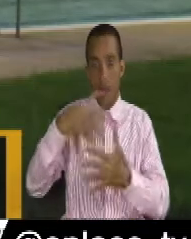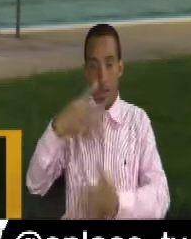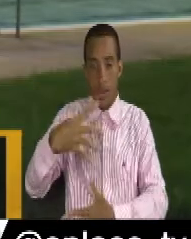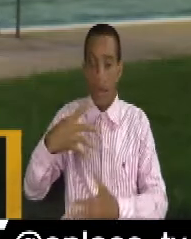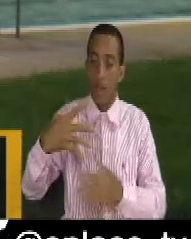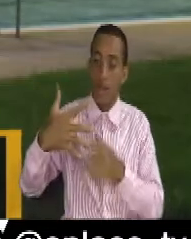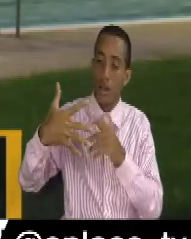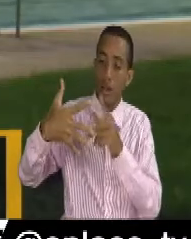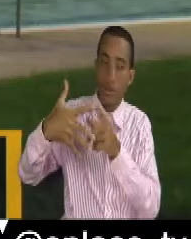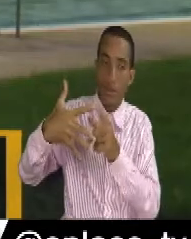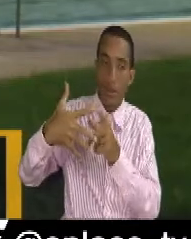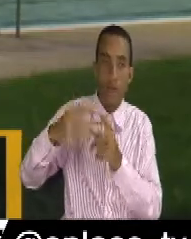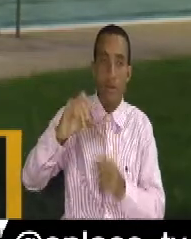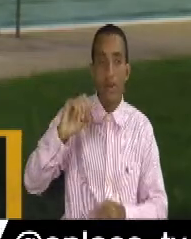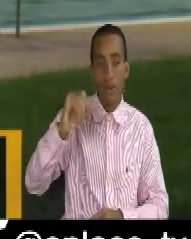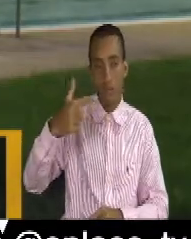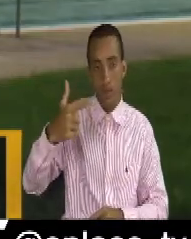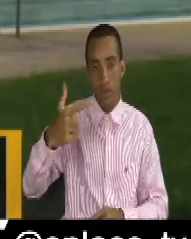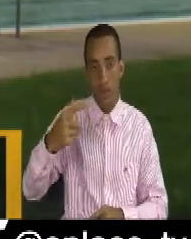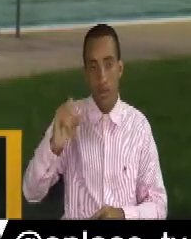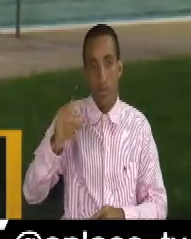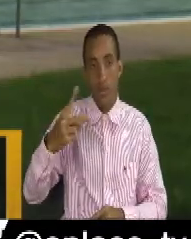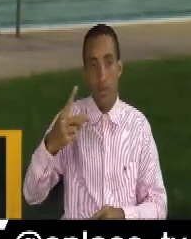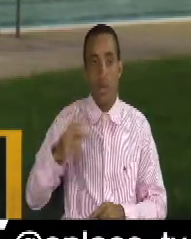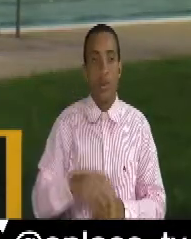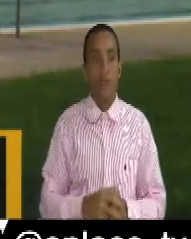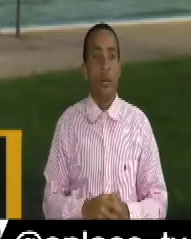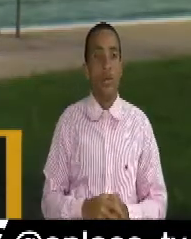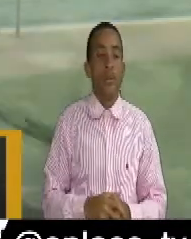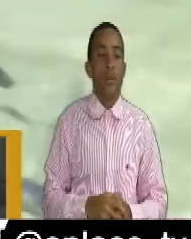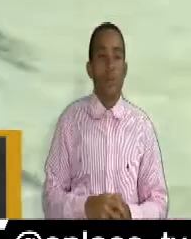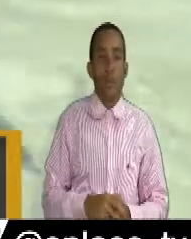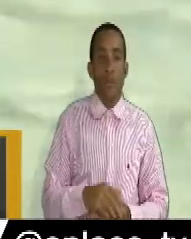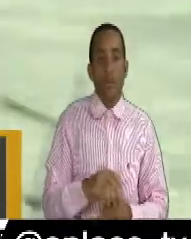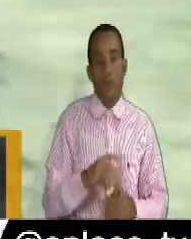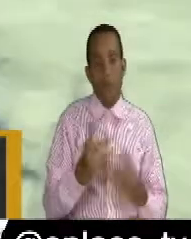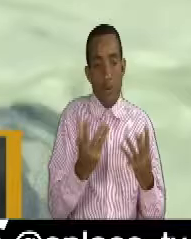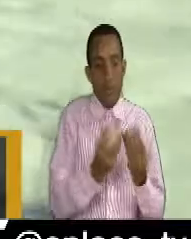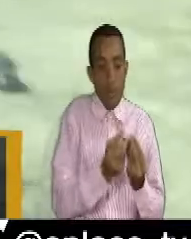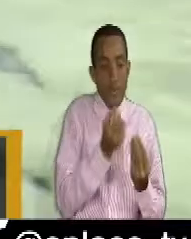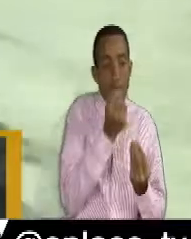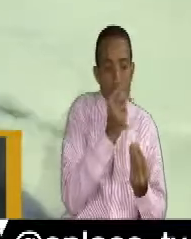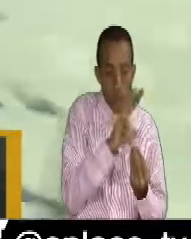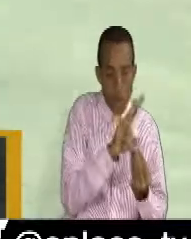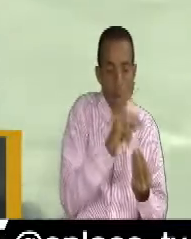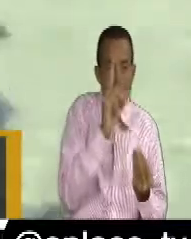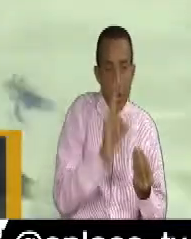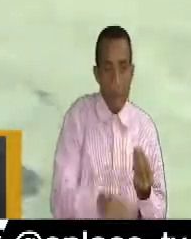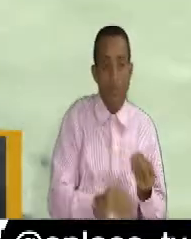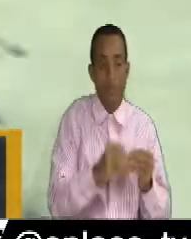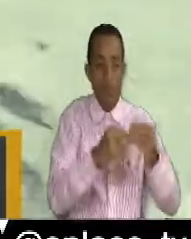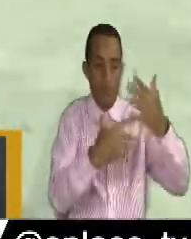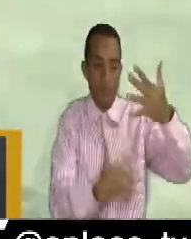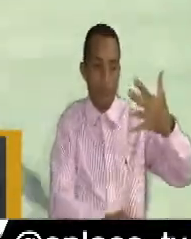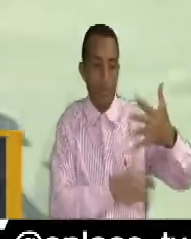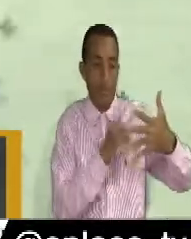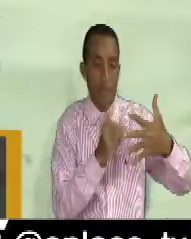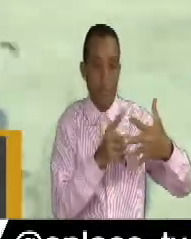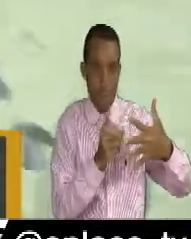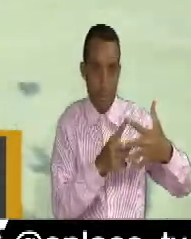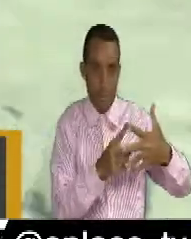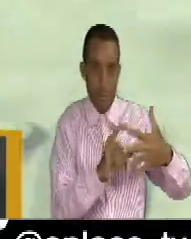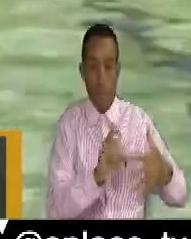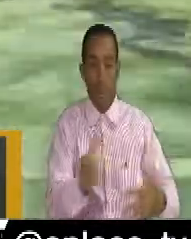la Sara González en categoría 12 años logramos el segundo lugar igualmente. También logramos medallas con Zulay